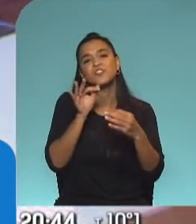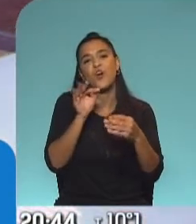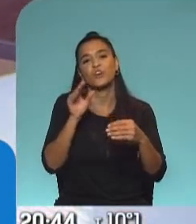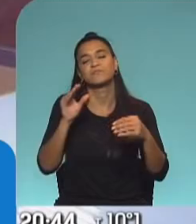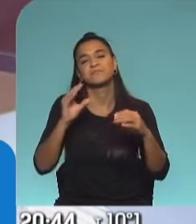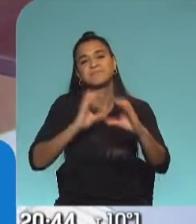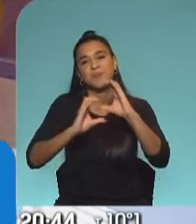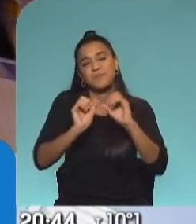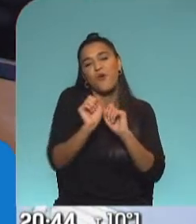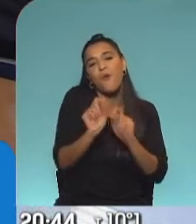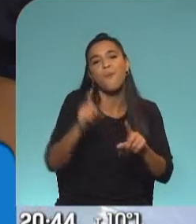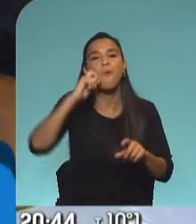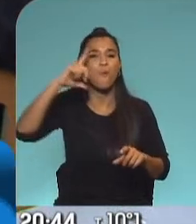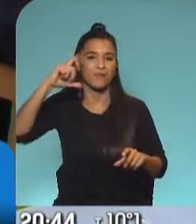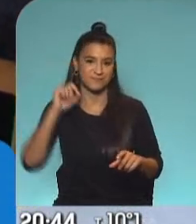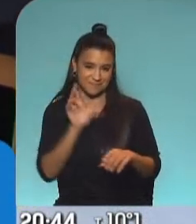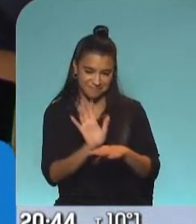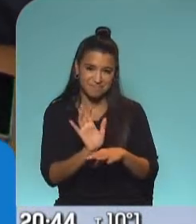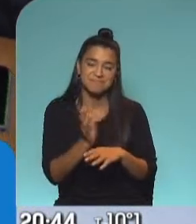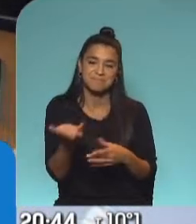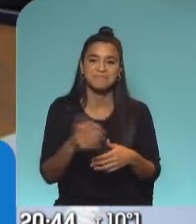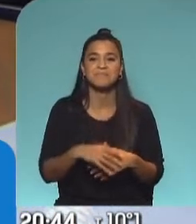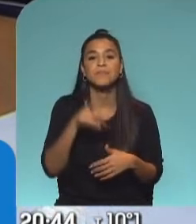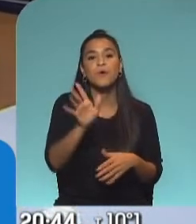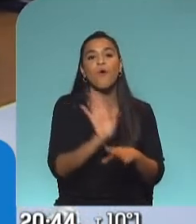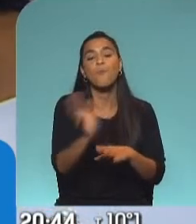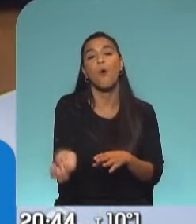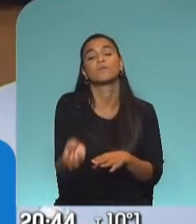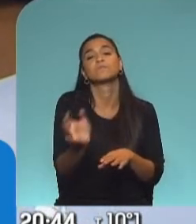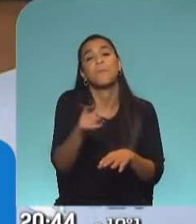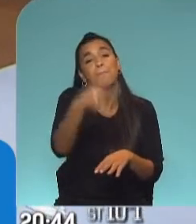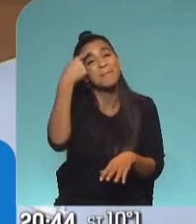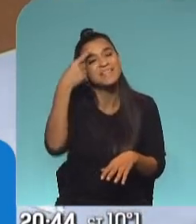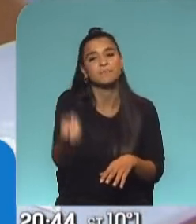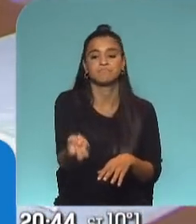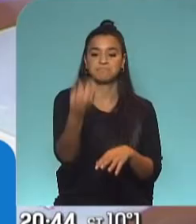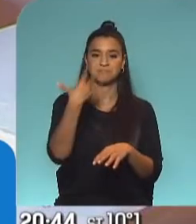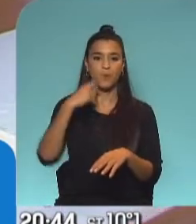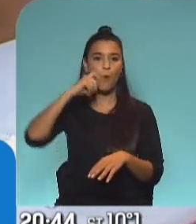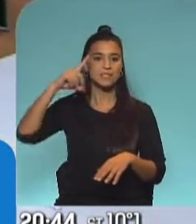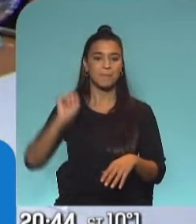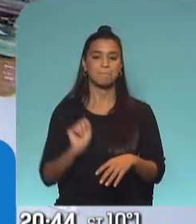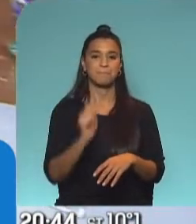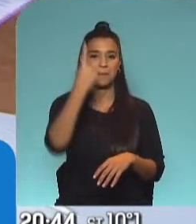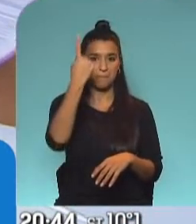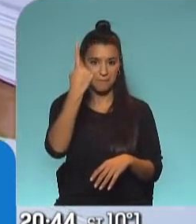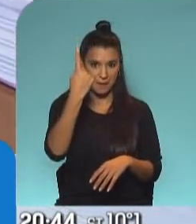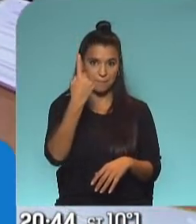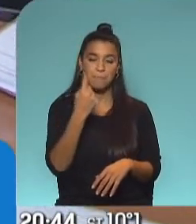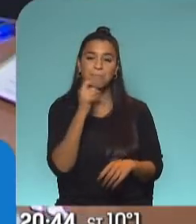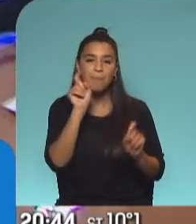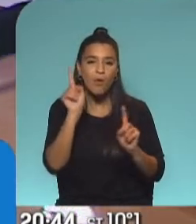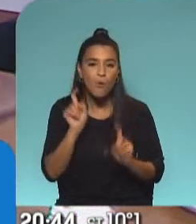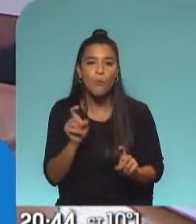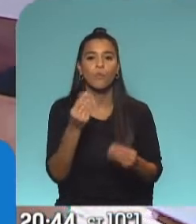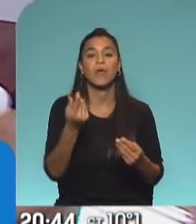a hacer así, sí, bien, claro, bien informal, yo me voy a correr. Hagamos de cuenta que usted recibe en su WhatsApp la primera pregunta que le dice lo